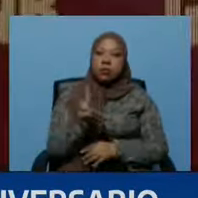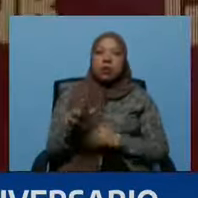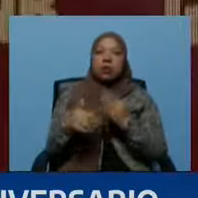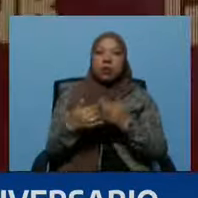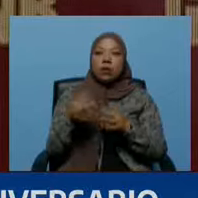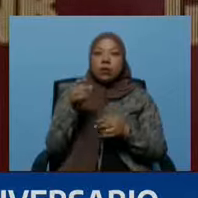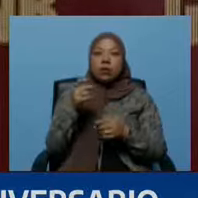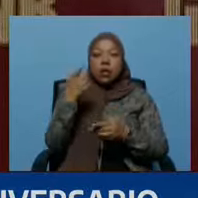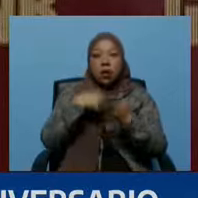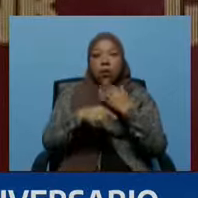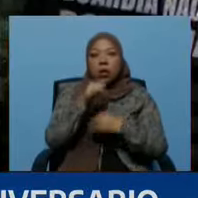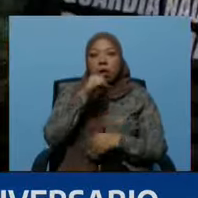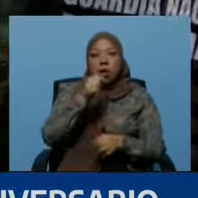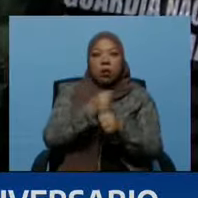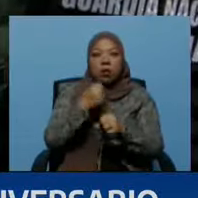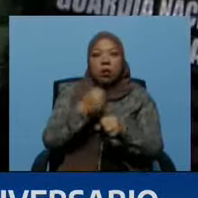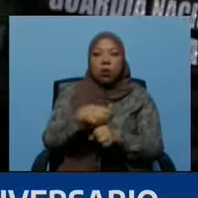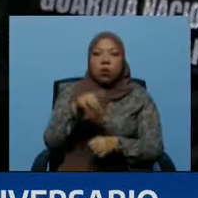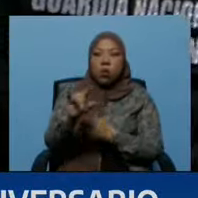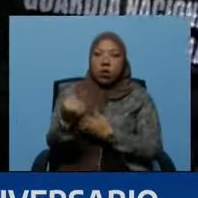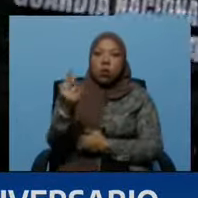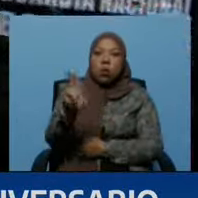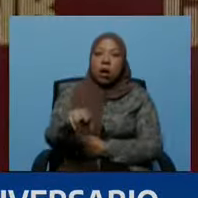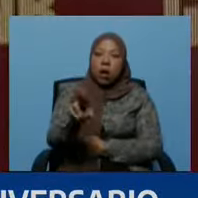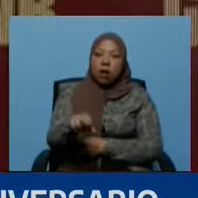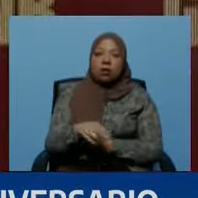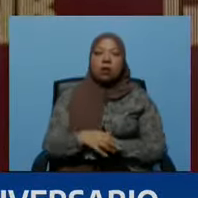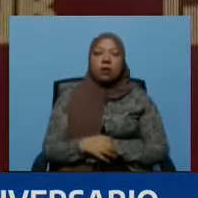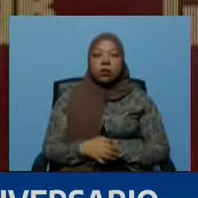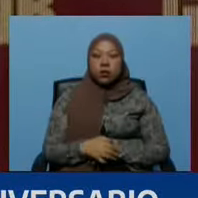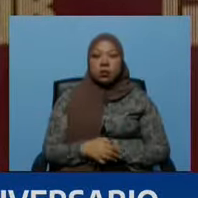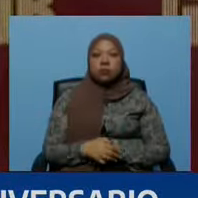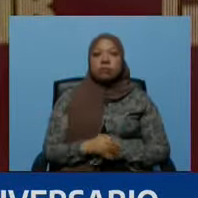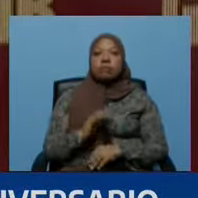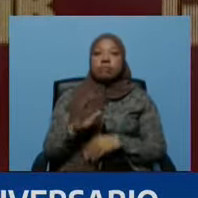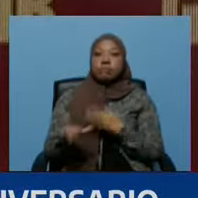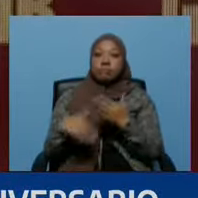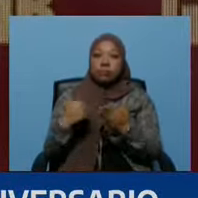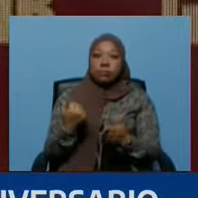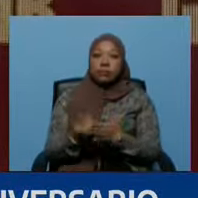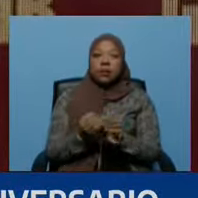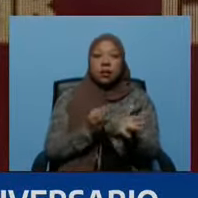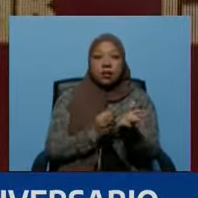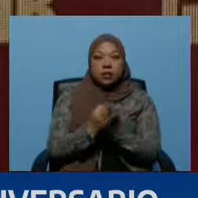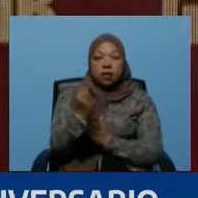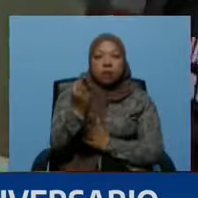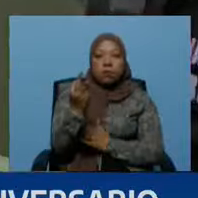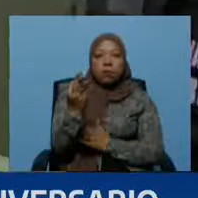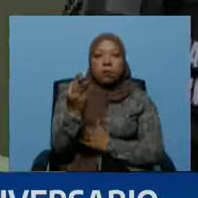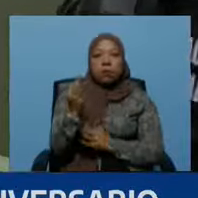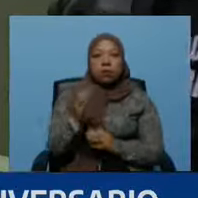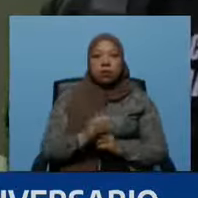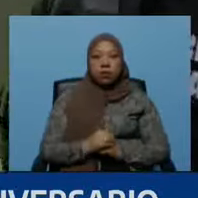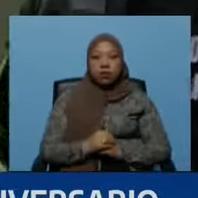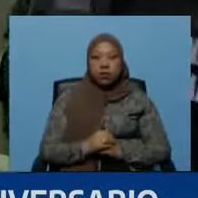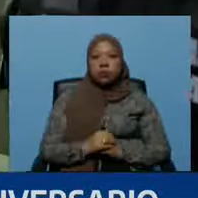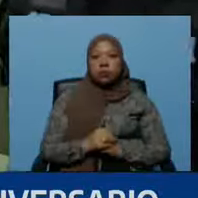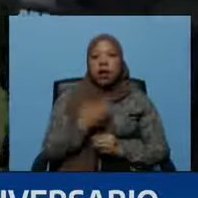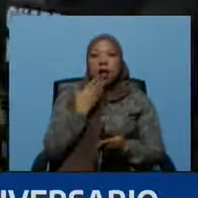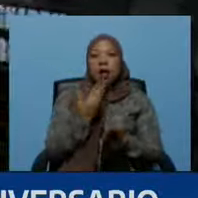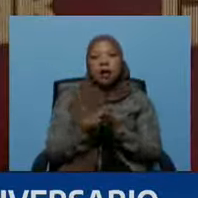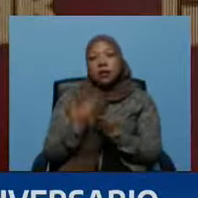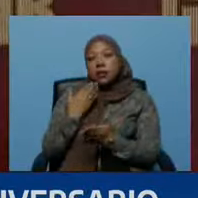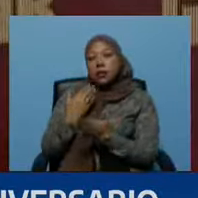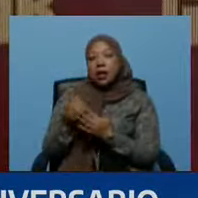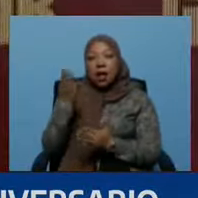venceremos! ¡Leales siempre! ¡Nunca! ¡Hasta la victoria siempre! ¡Venceremos! ¡Venceremos! Muchas gracias.